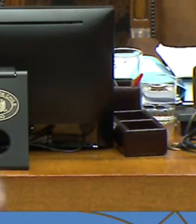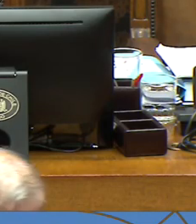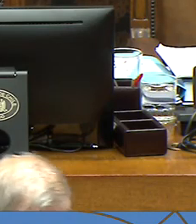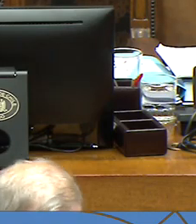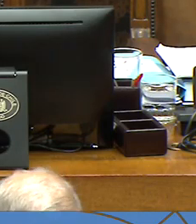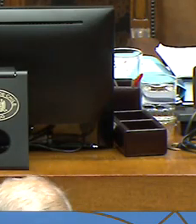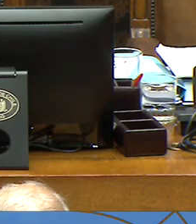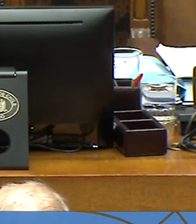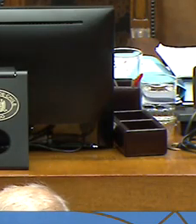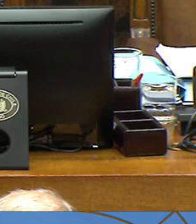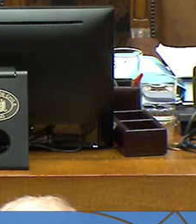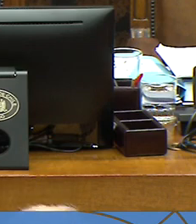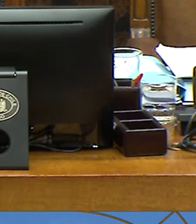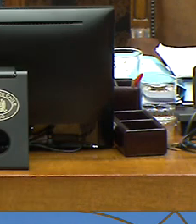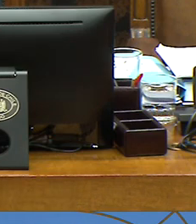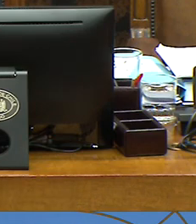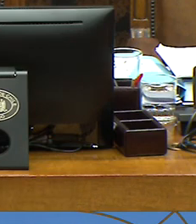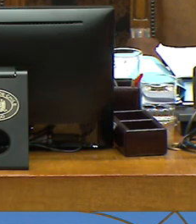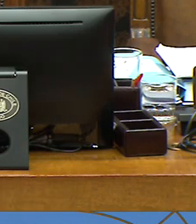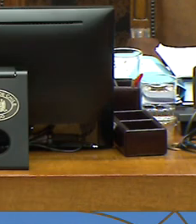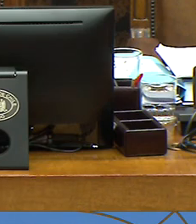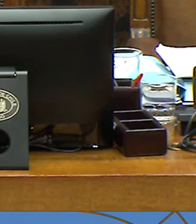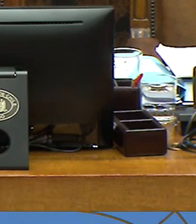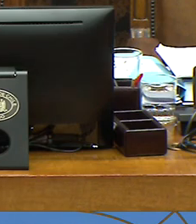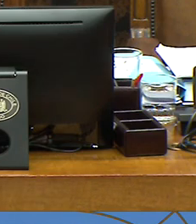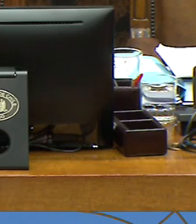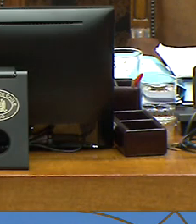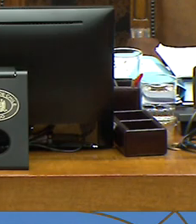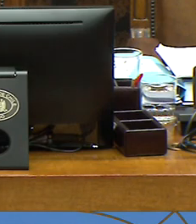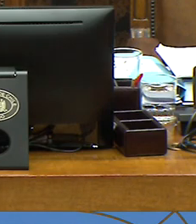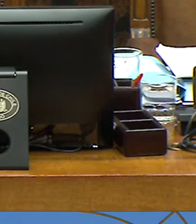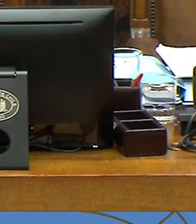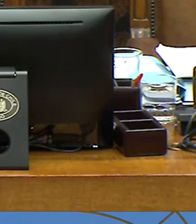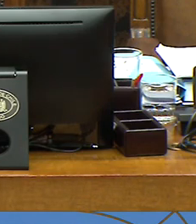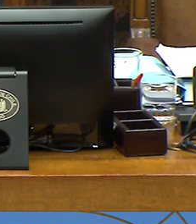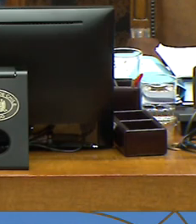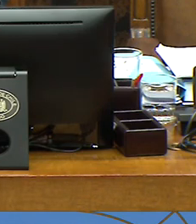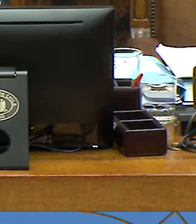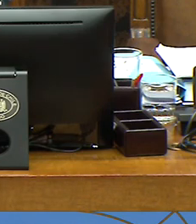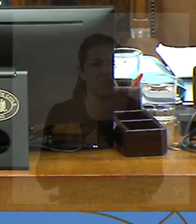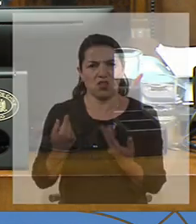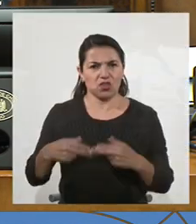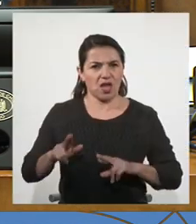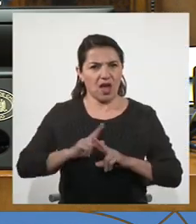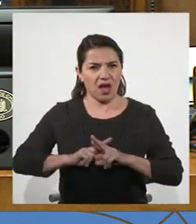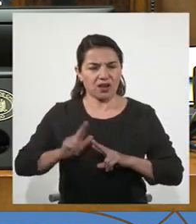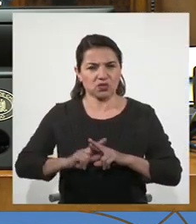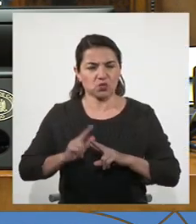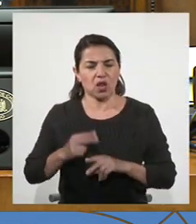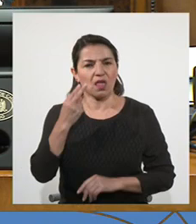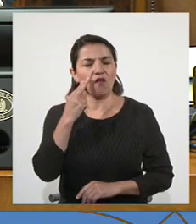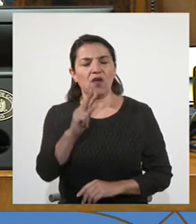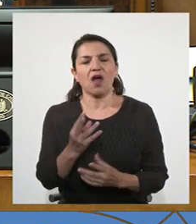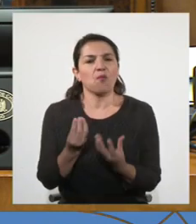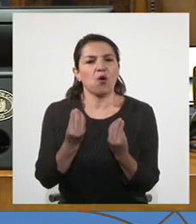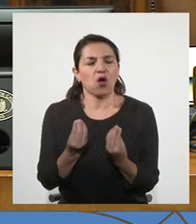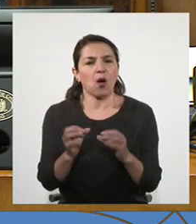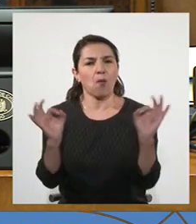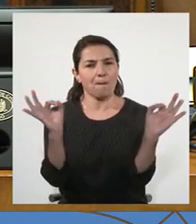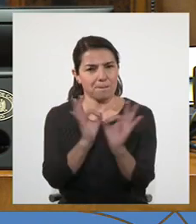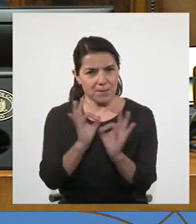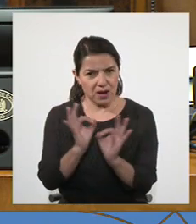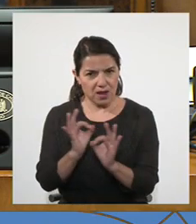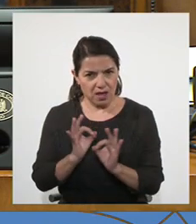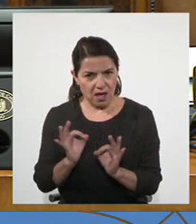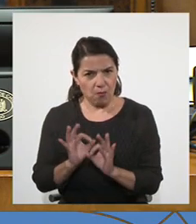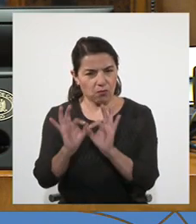Subsecretaria, yo lo que pido es que, como esto ya está zanjado, la partida está resuelta, veamos cómo precisamos eso